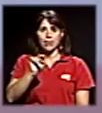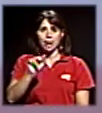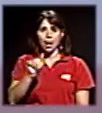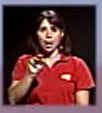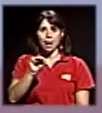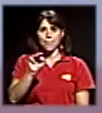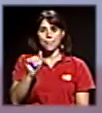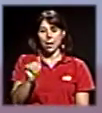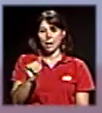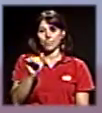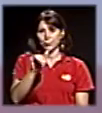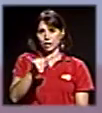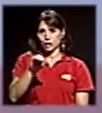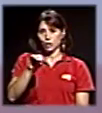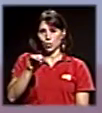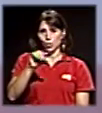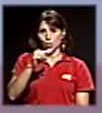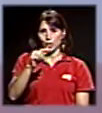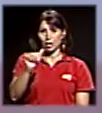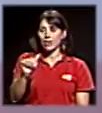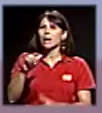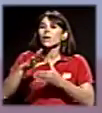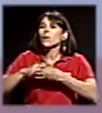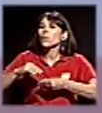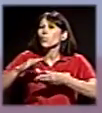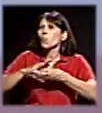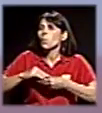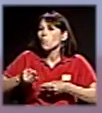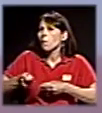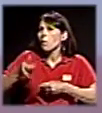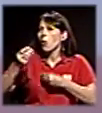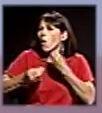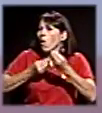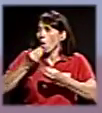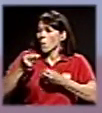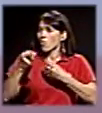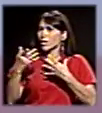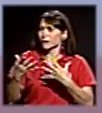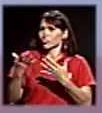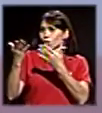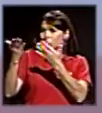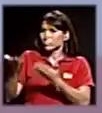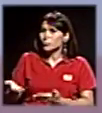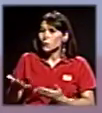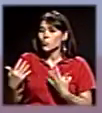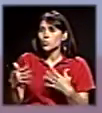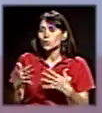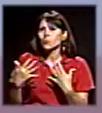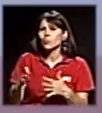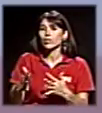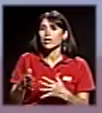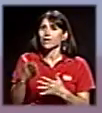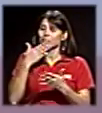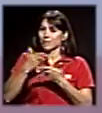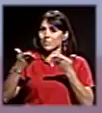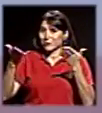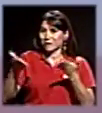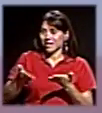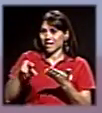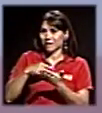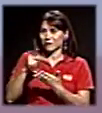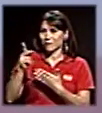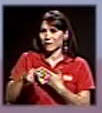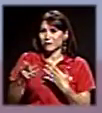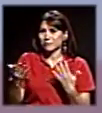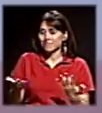an sobre sobre tu historia sobre Cómo llegaste a eso tan completo que sos y que hacés y bueno bienvenida a este espacio